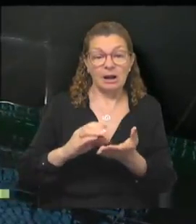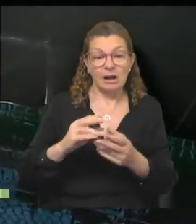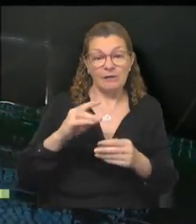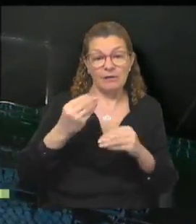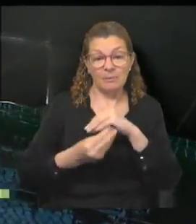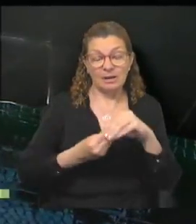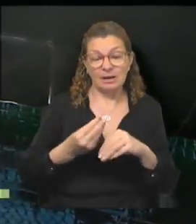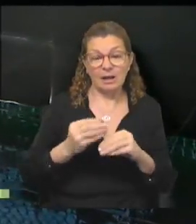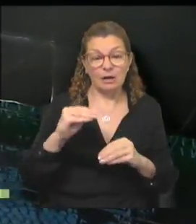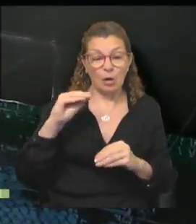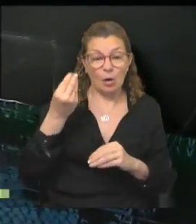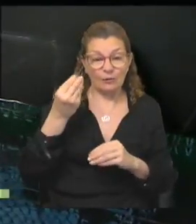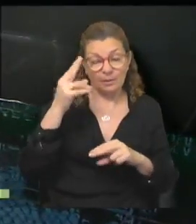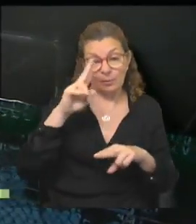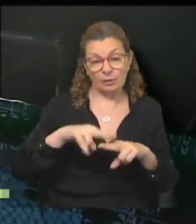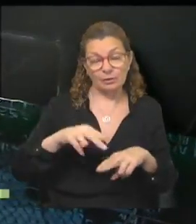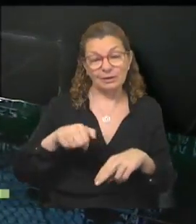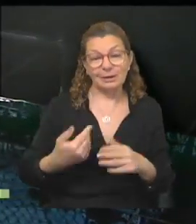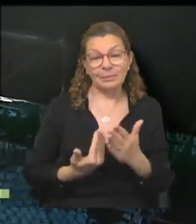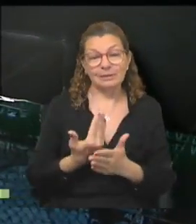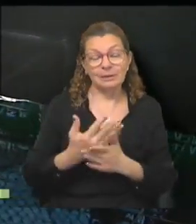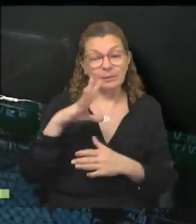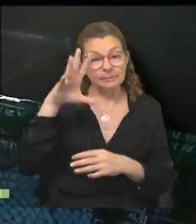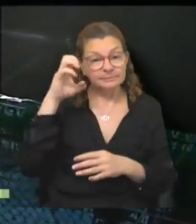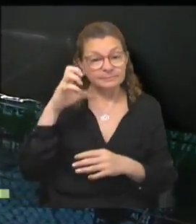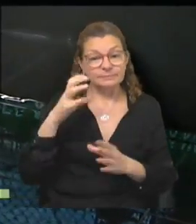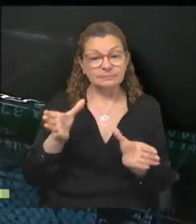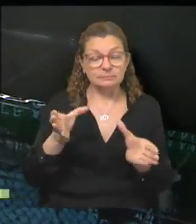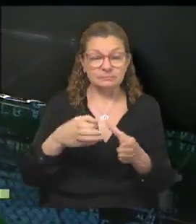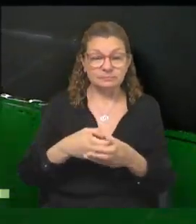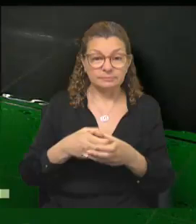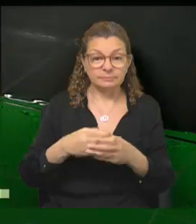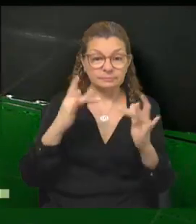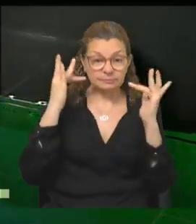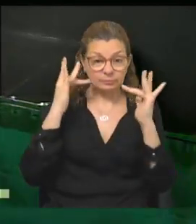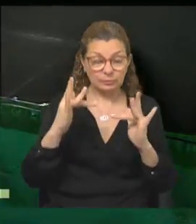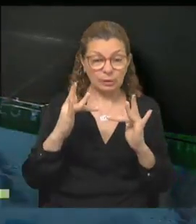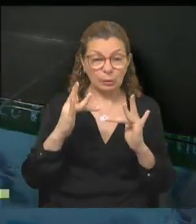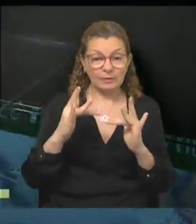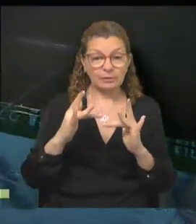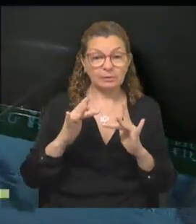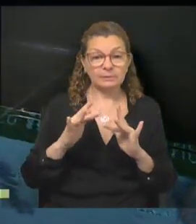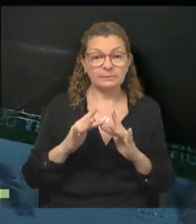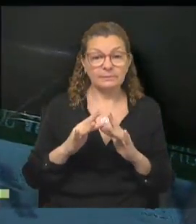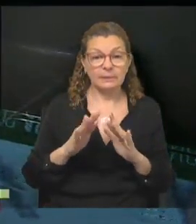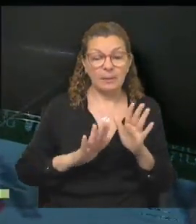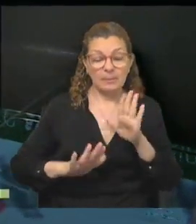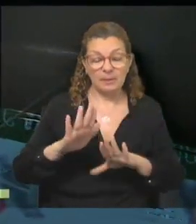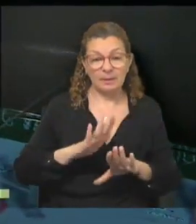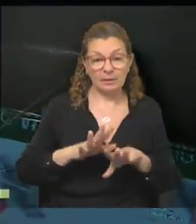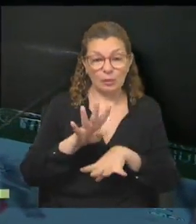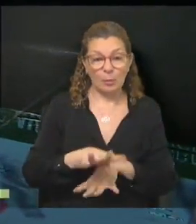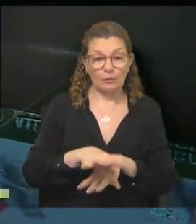incendio eh esta mañana vamos a recordar que los gremios de la eh enseñanza están eh preparando una